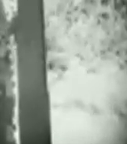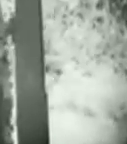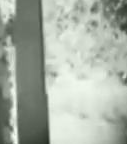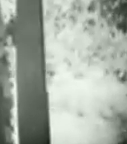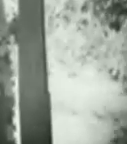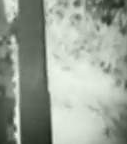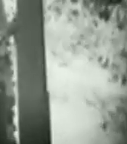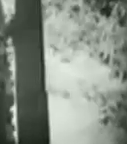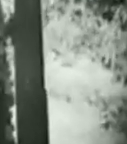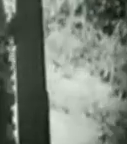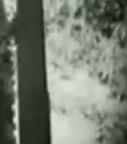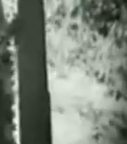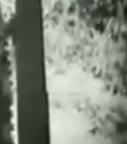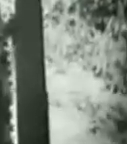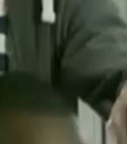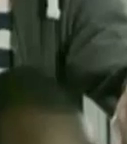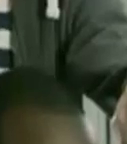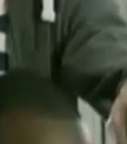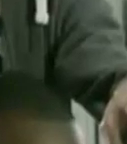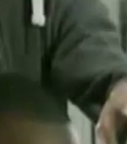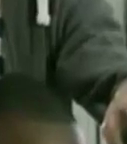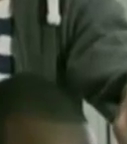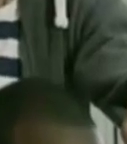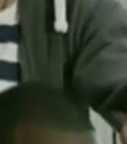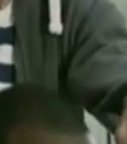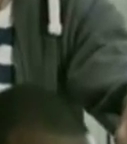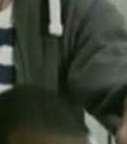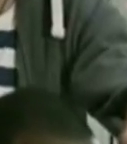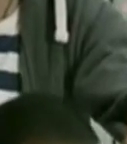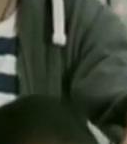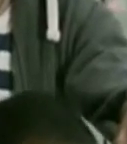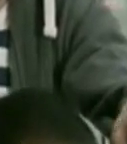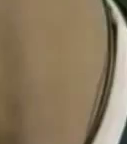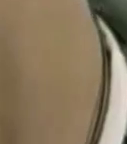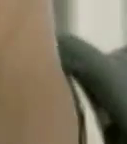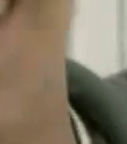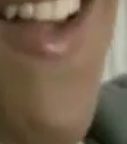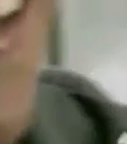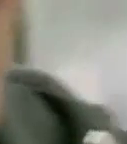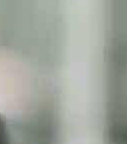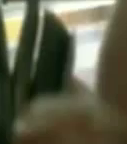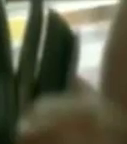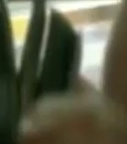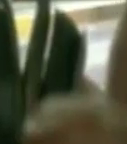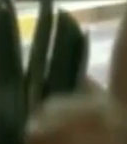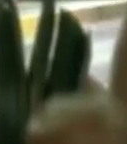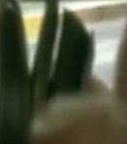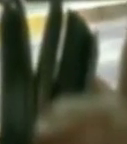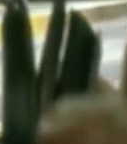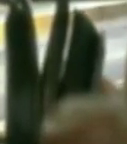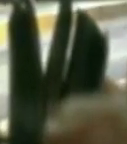Luego nos montábamos en unos vagoncitos bien lindos. Ay, mi amor, pero tú no viste nada de eso.